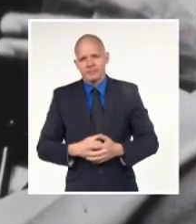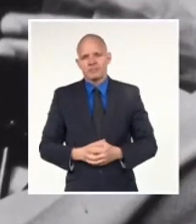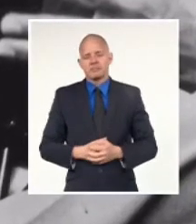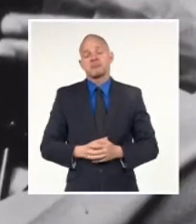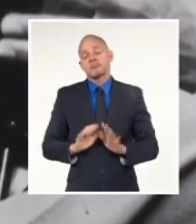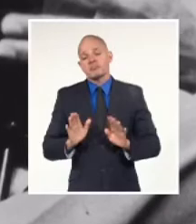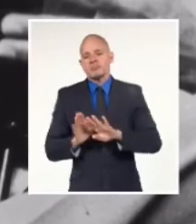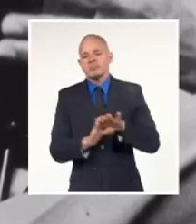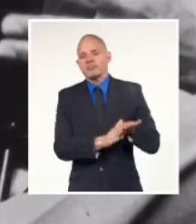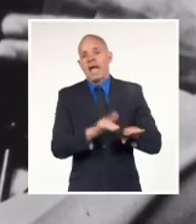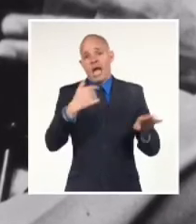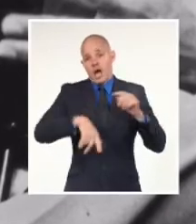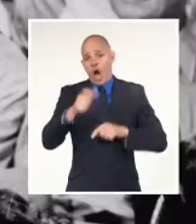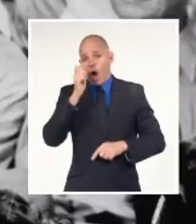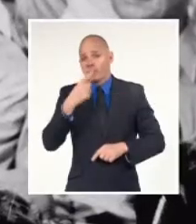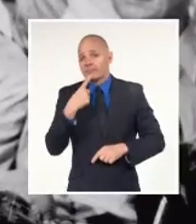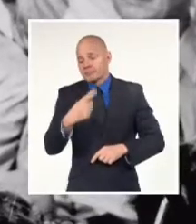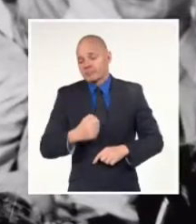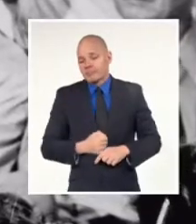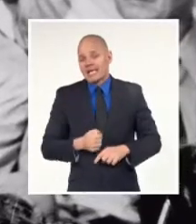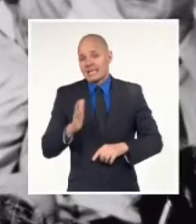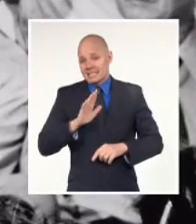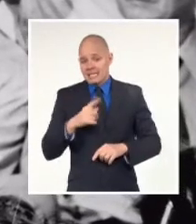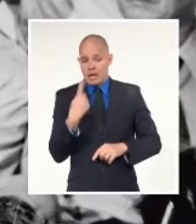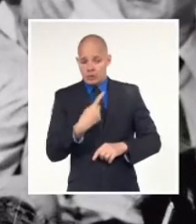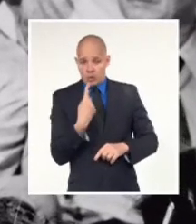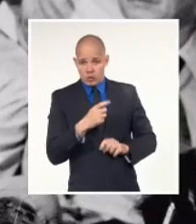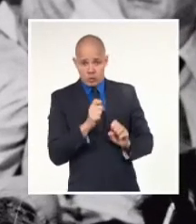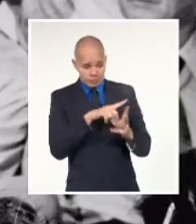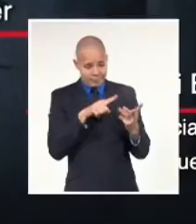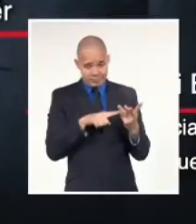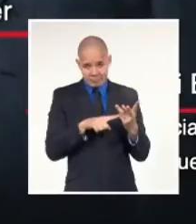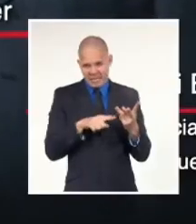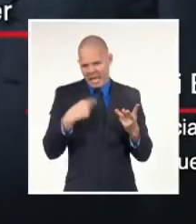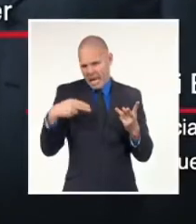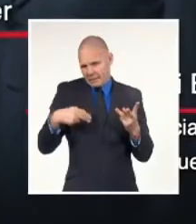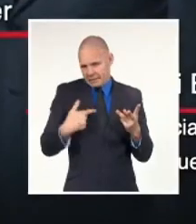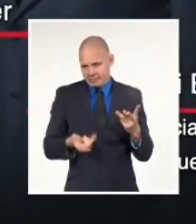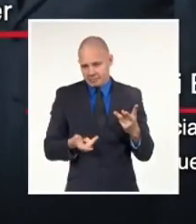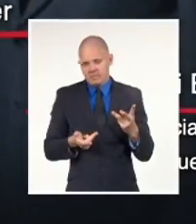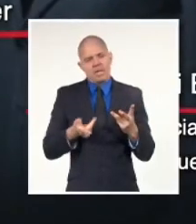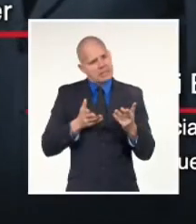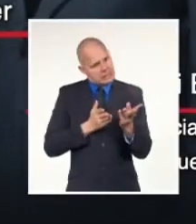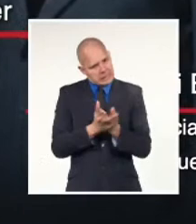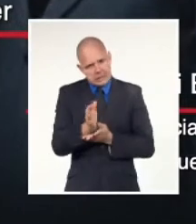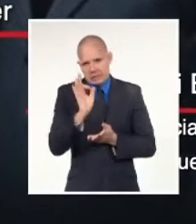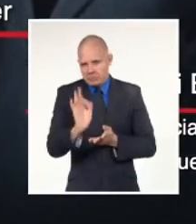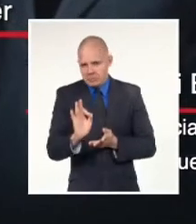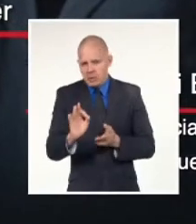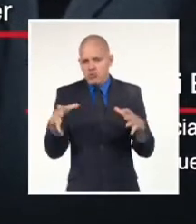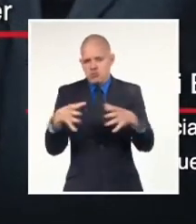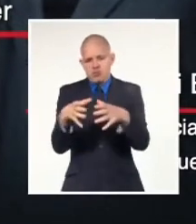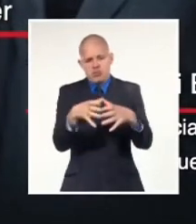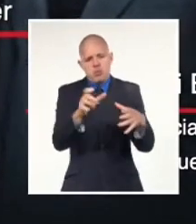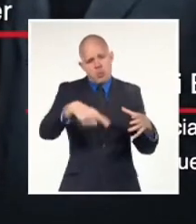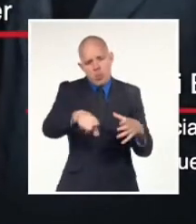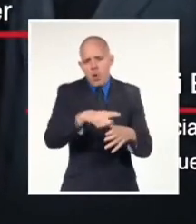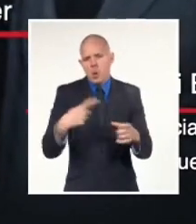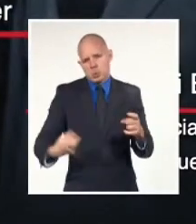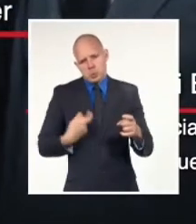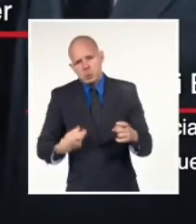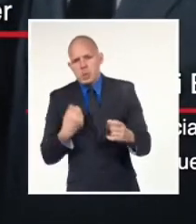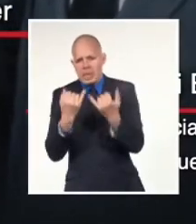Decidimos, Irving Carcollazo y yo, tratar de que los independentistas, defensores de nuestra independencia,